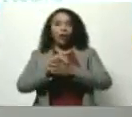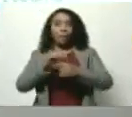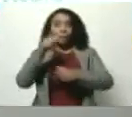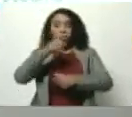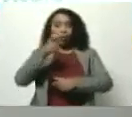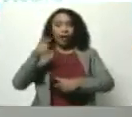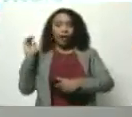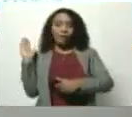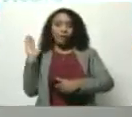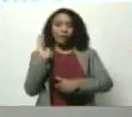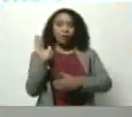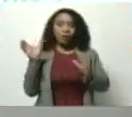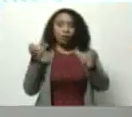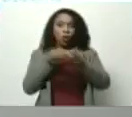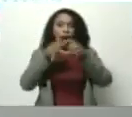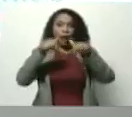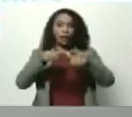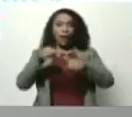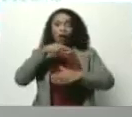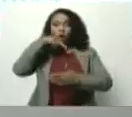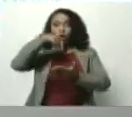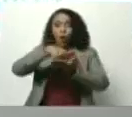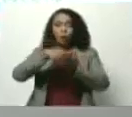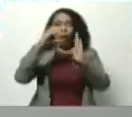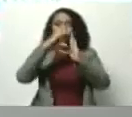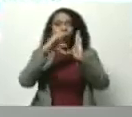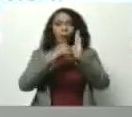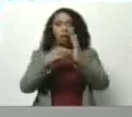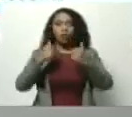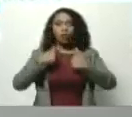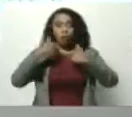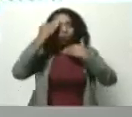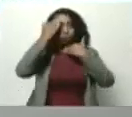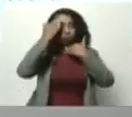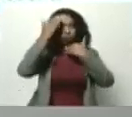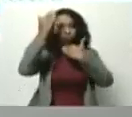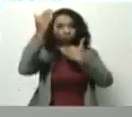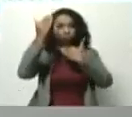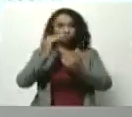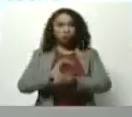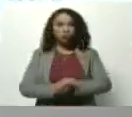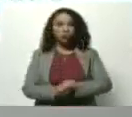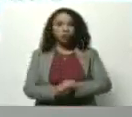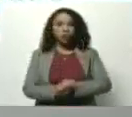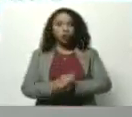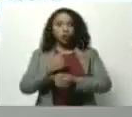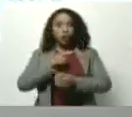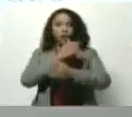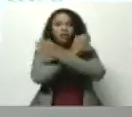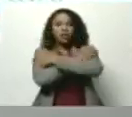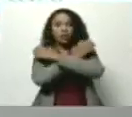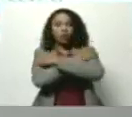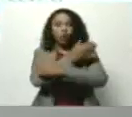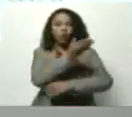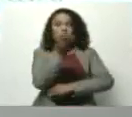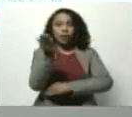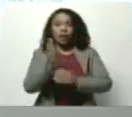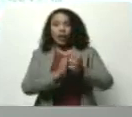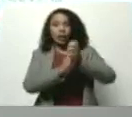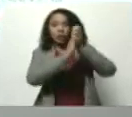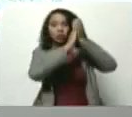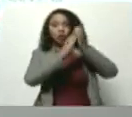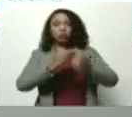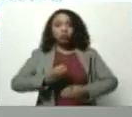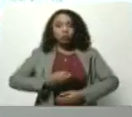en nombre de la ópera los saludos los felicito por su liderazgo por su